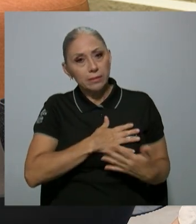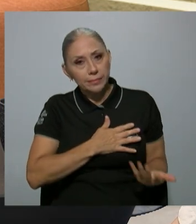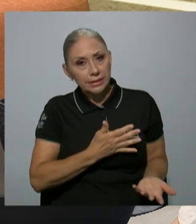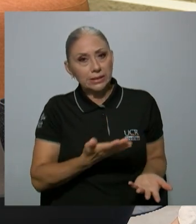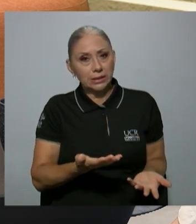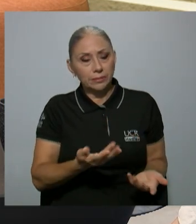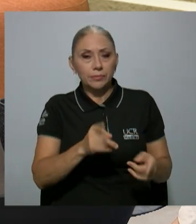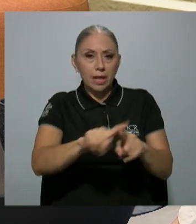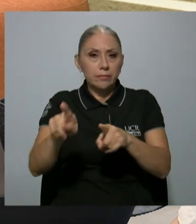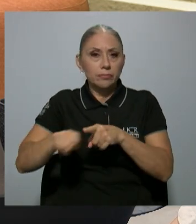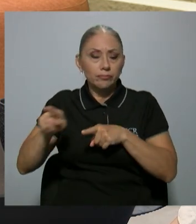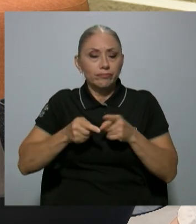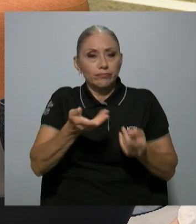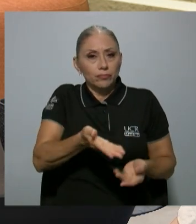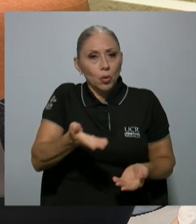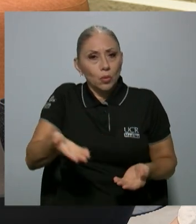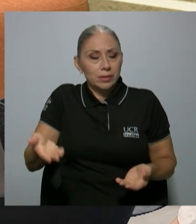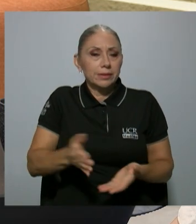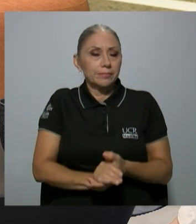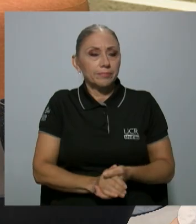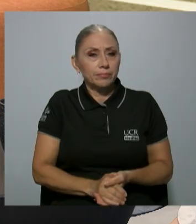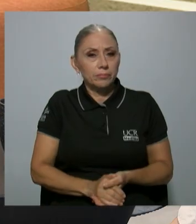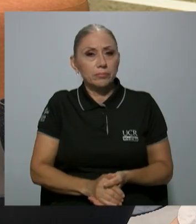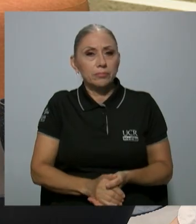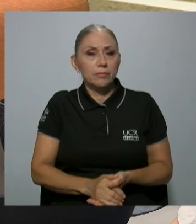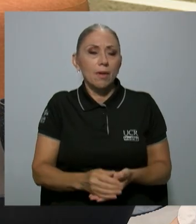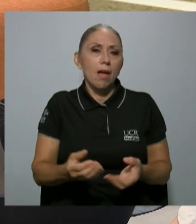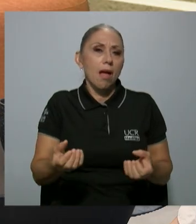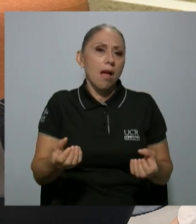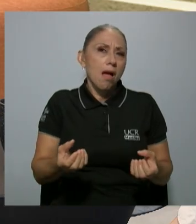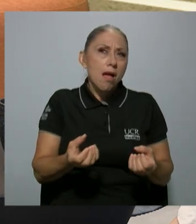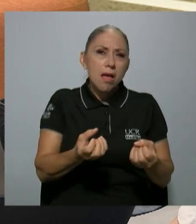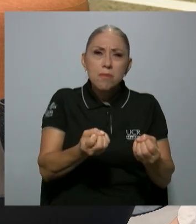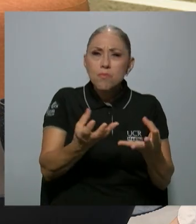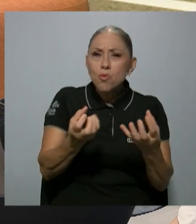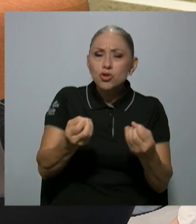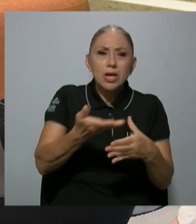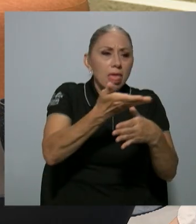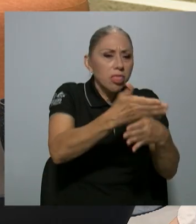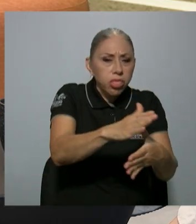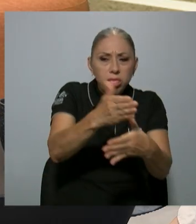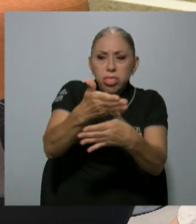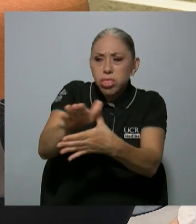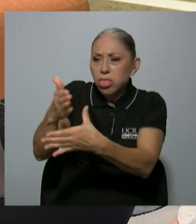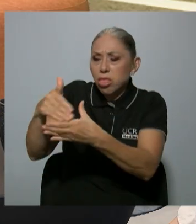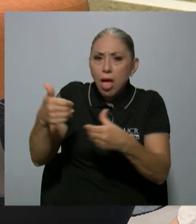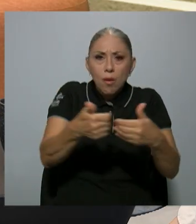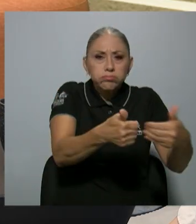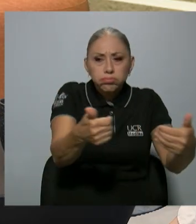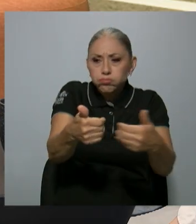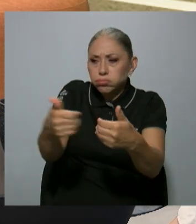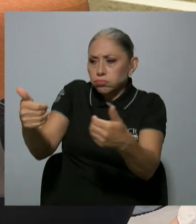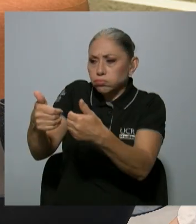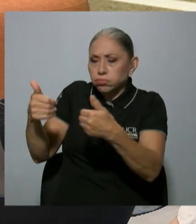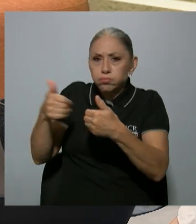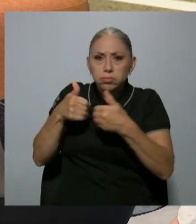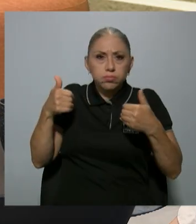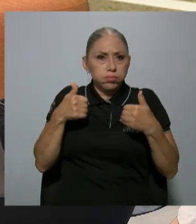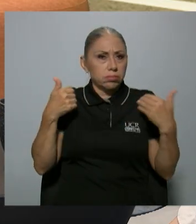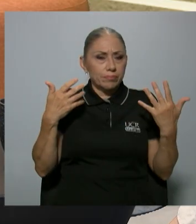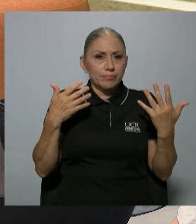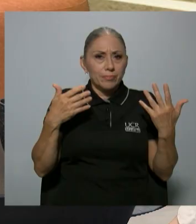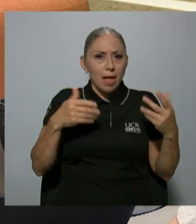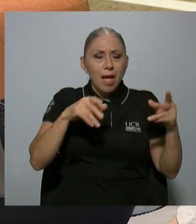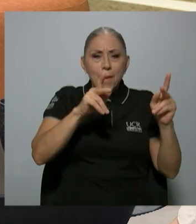por varias cosas. Hay mucha polarización. La población se